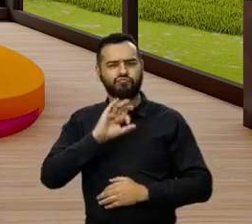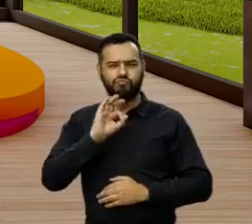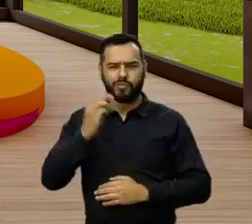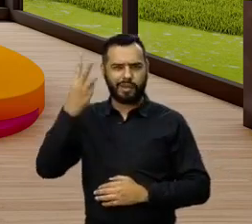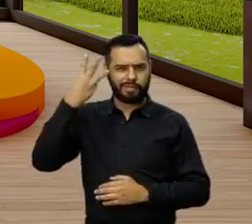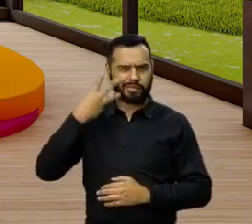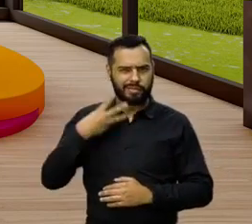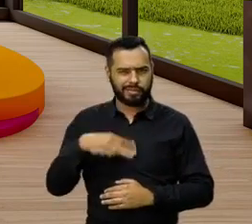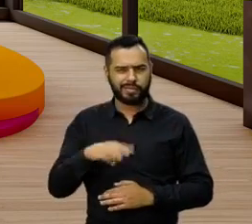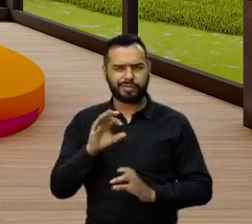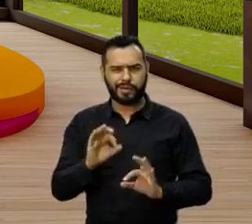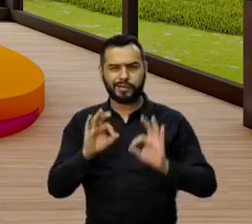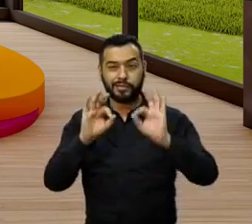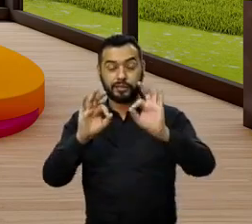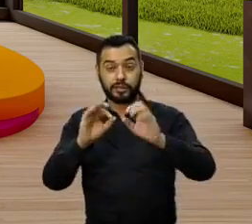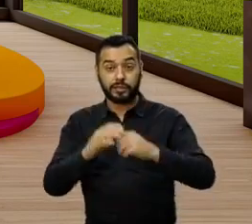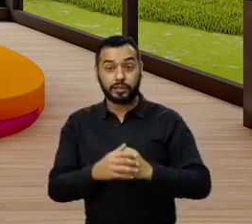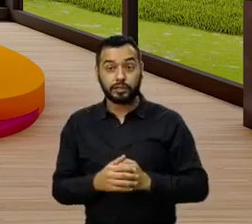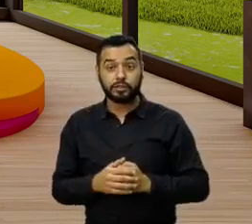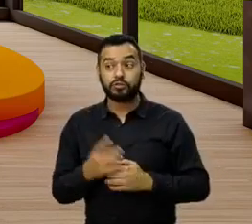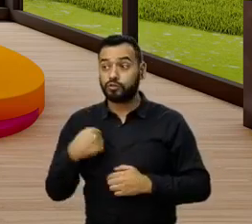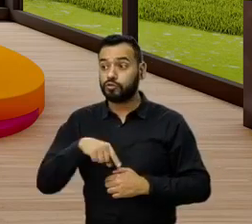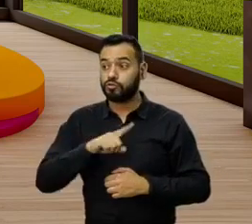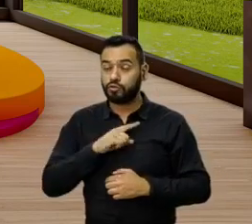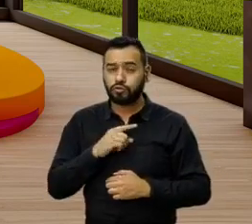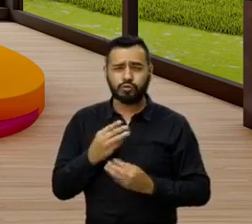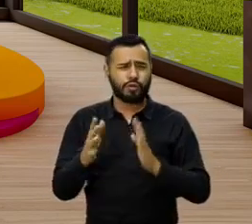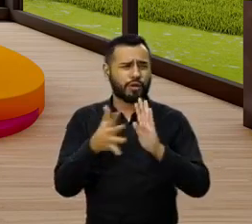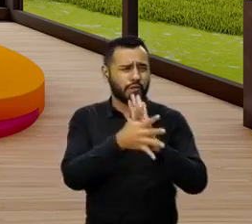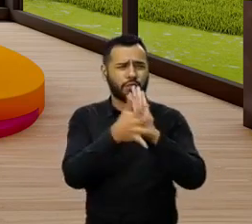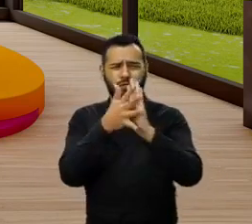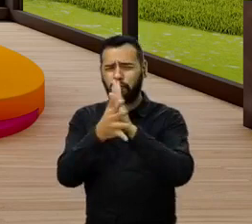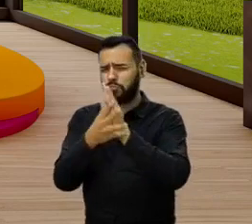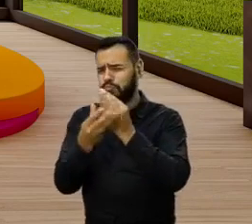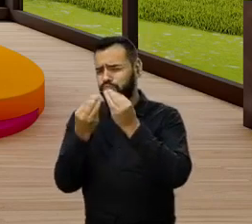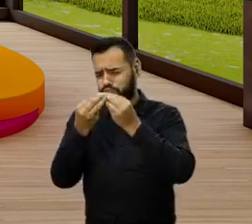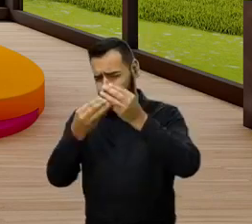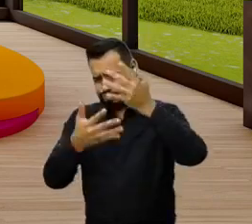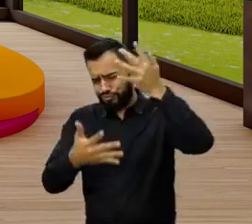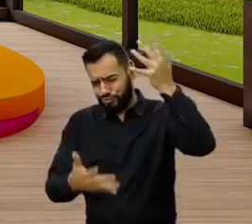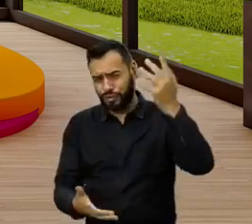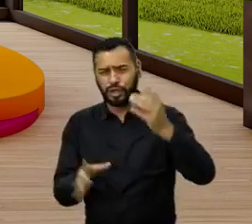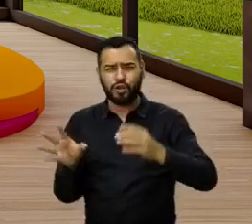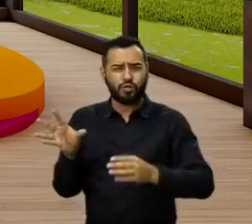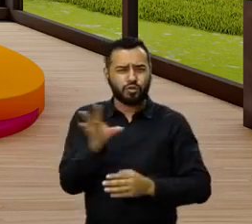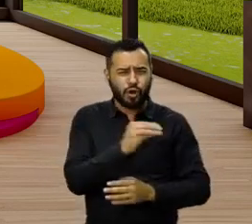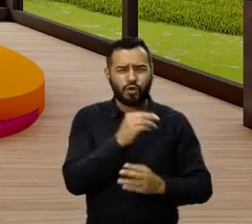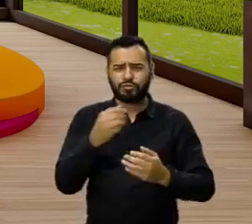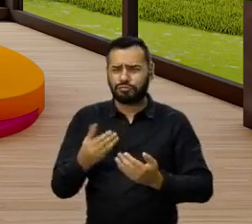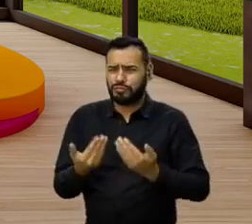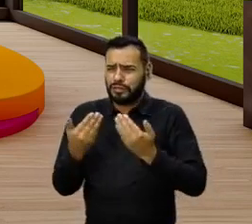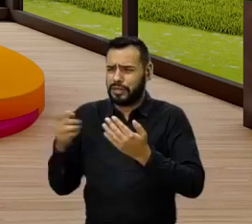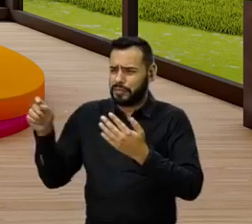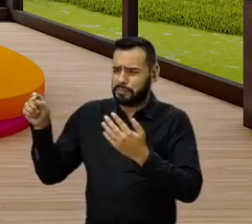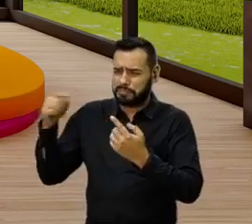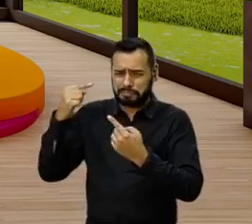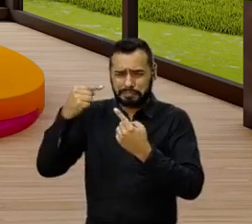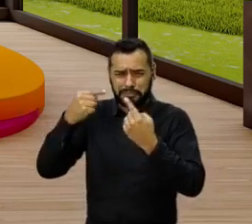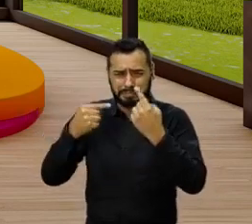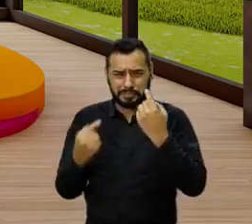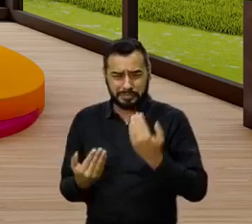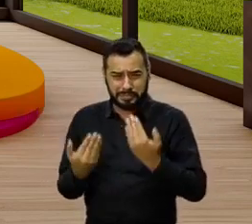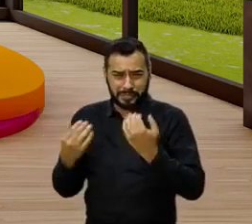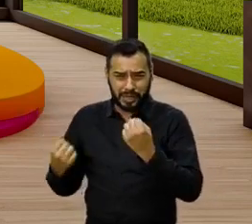estos tres maravillosos días donde tuvimos demasiada información donde conocimos acerca de todos los beneficios de un tema muy importante